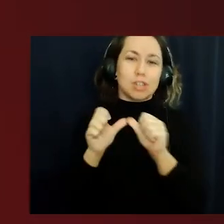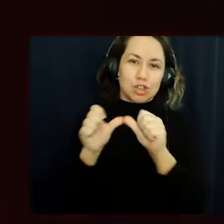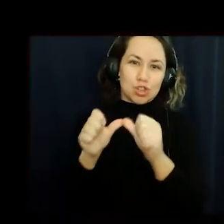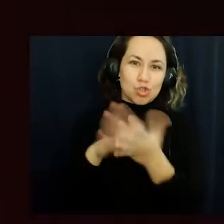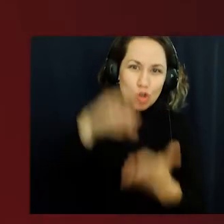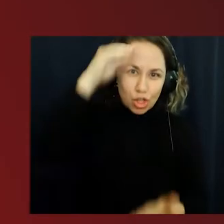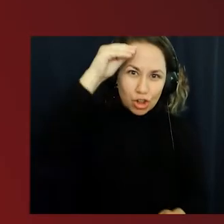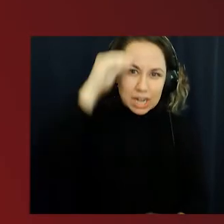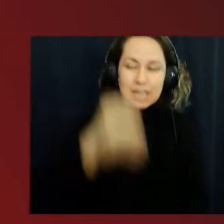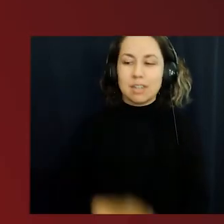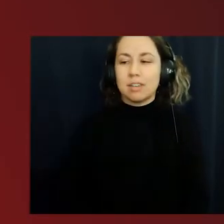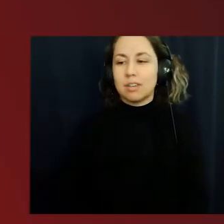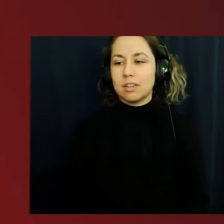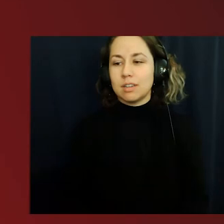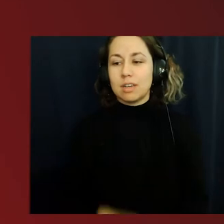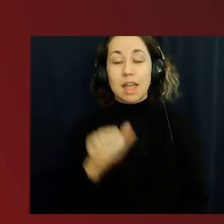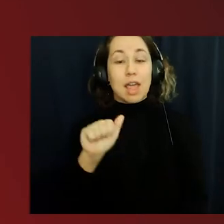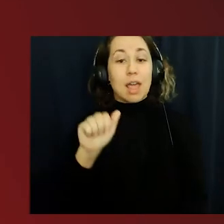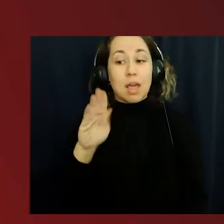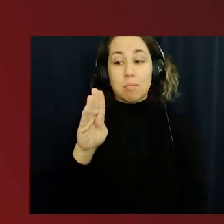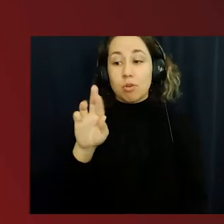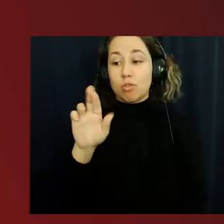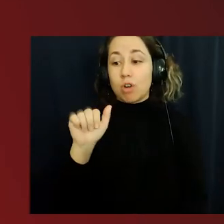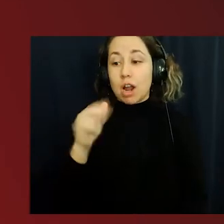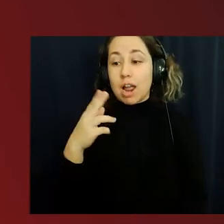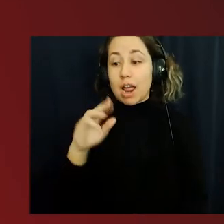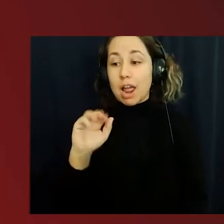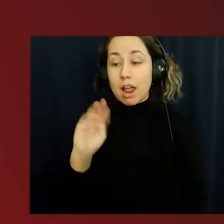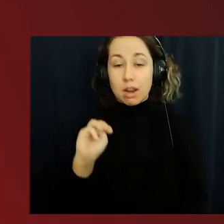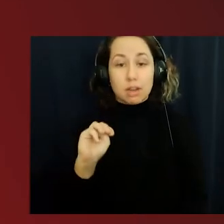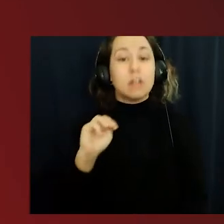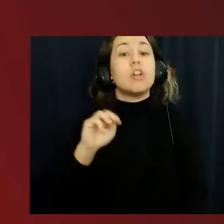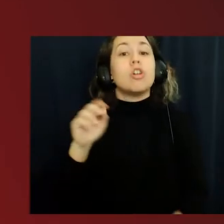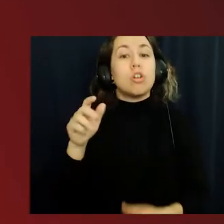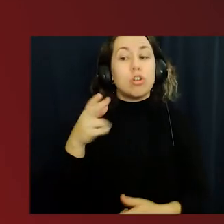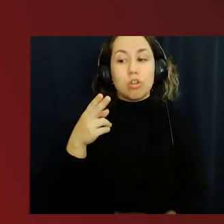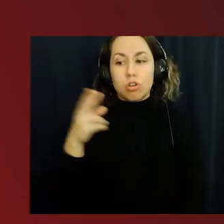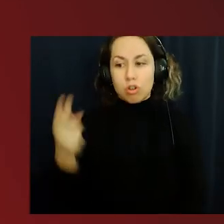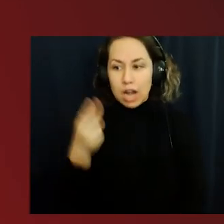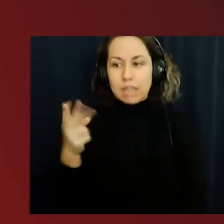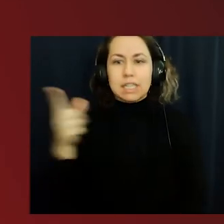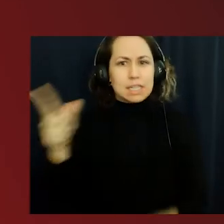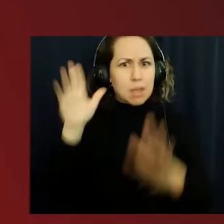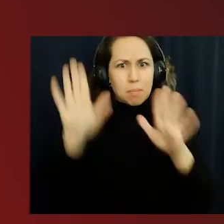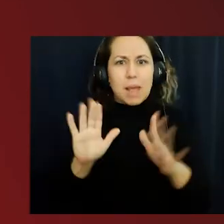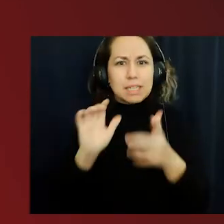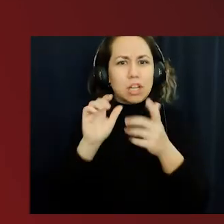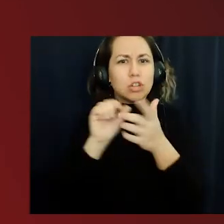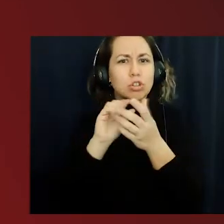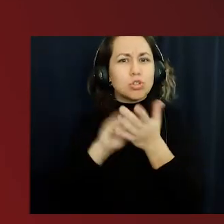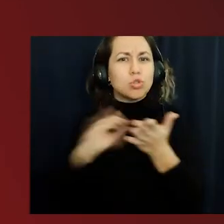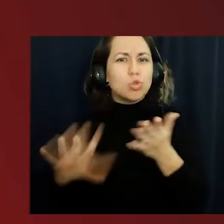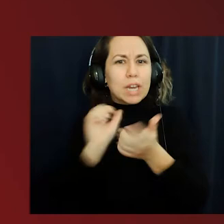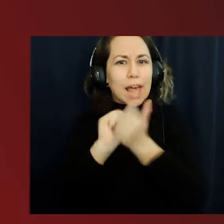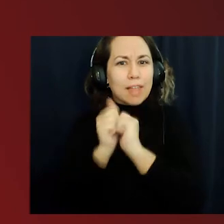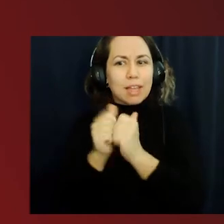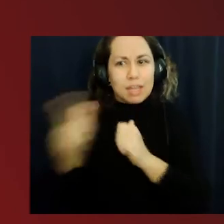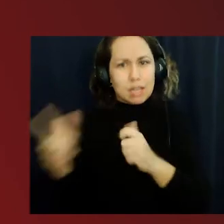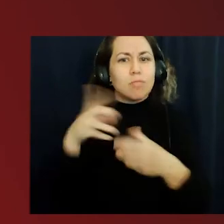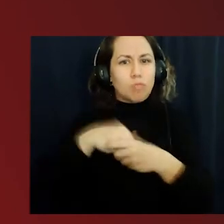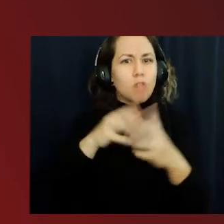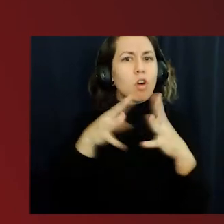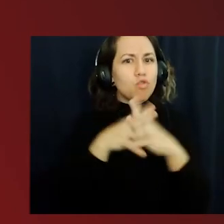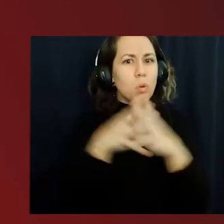aprendiendo. Abraham Hernández es un alumno atleta sorprendente en la preparatoria de Santa Ana. Es parte del equipo de